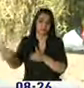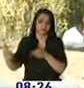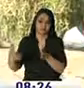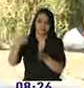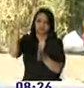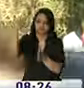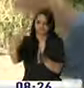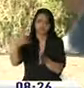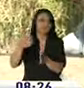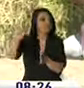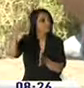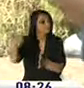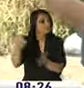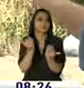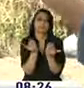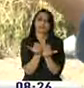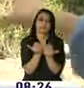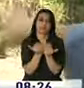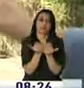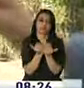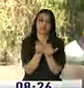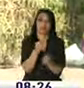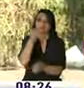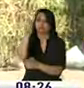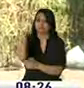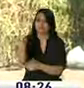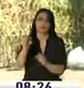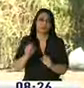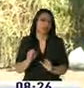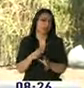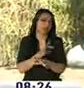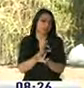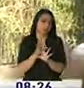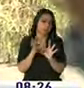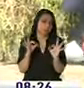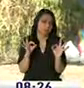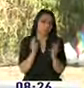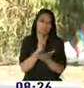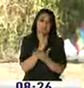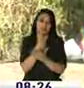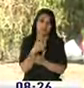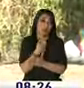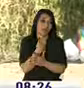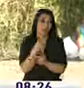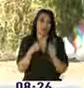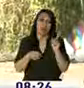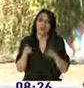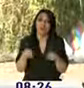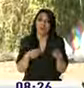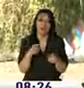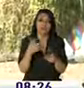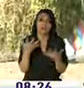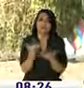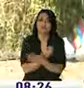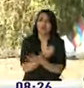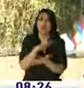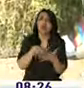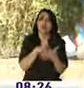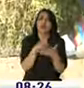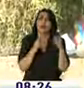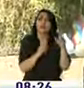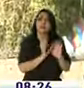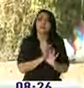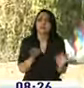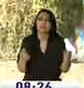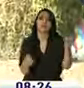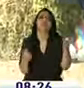un contenedor para que bota la basura. Porque en realidad nosotros a veces no nos recogen, no se llevan la basura de lo que vienen a